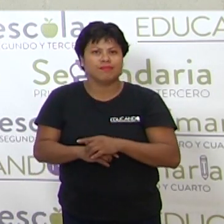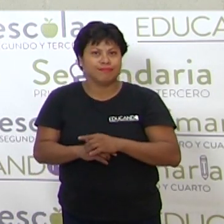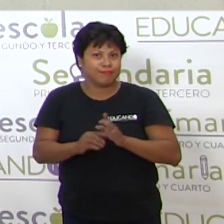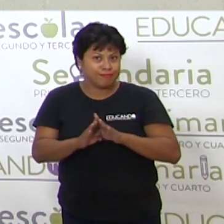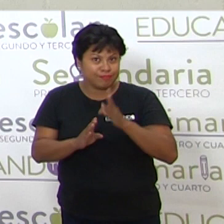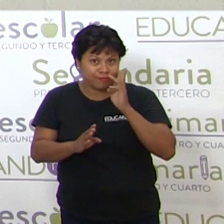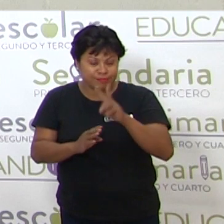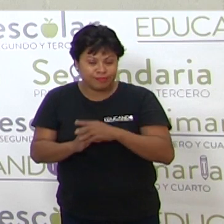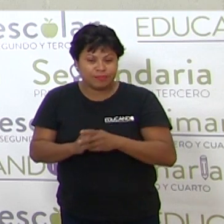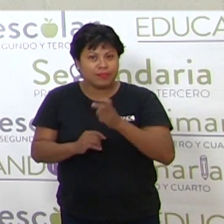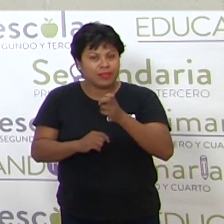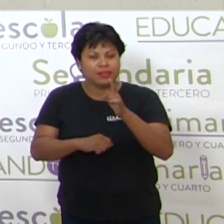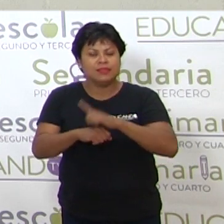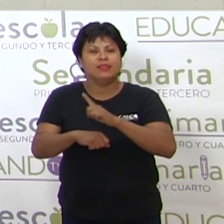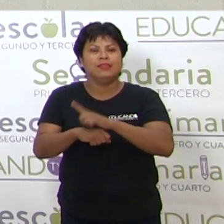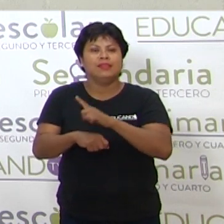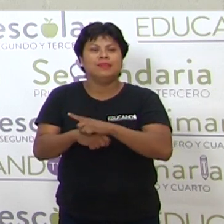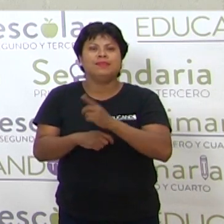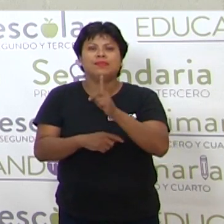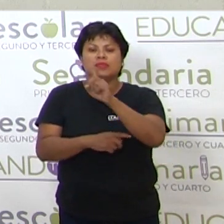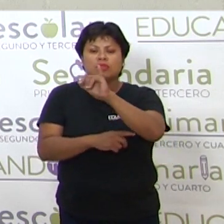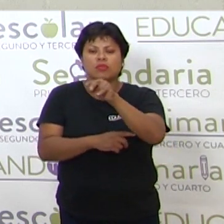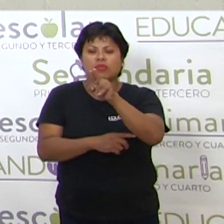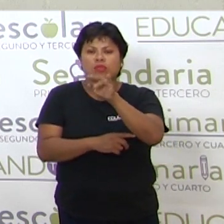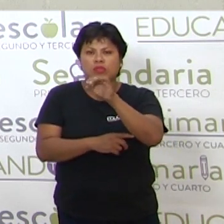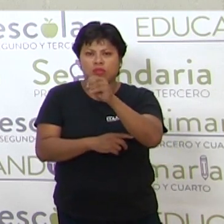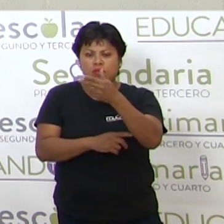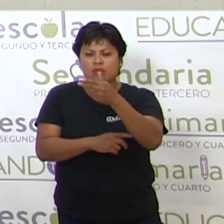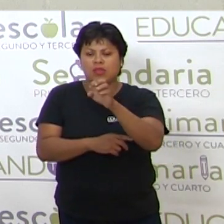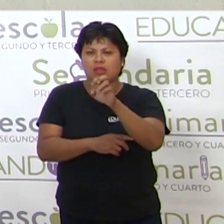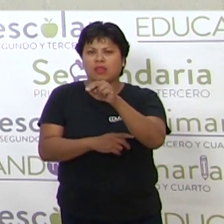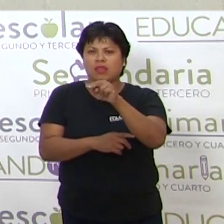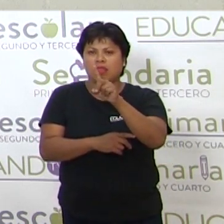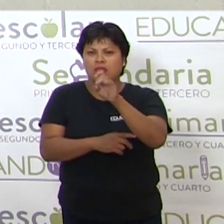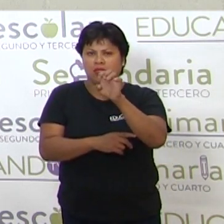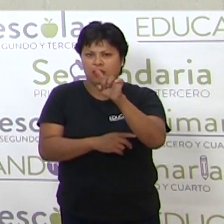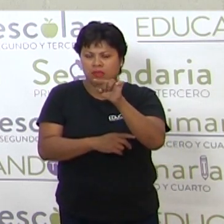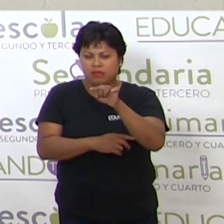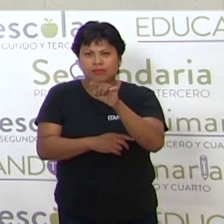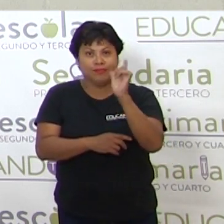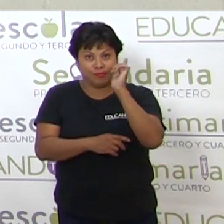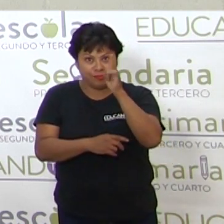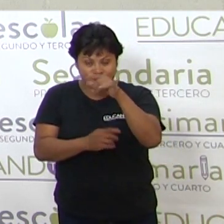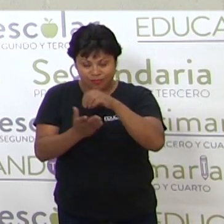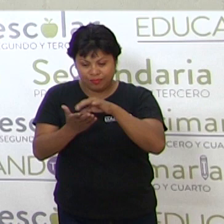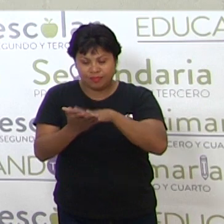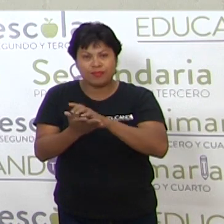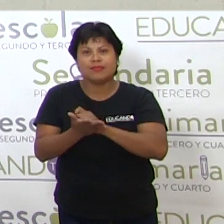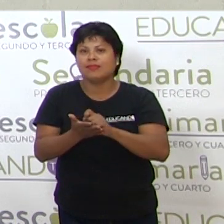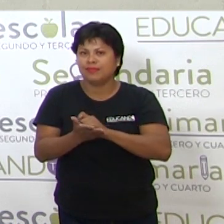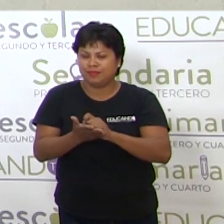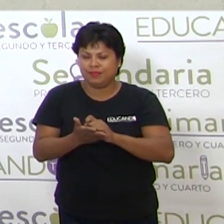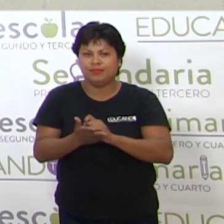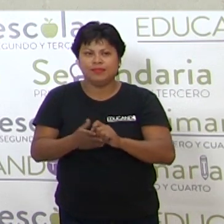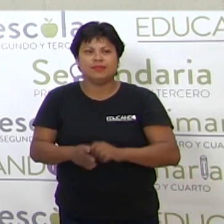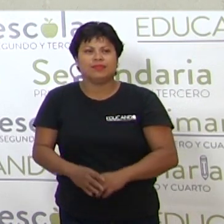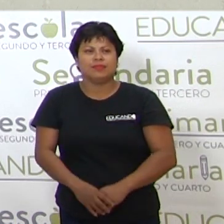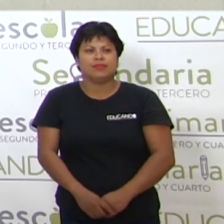tal este es el diario de julio hernández espero que hayas tomado nota de él